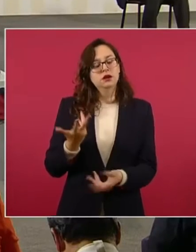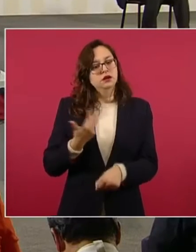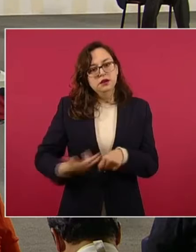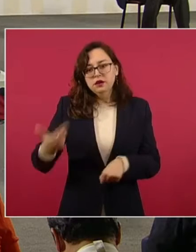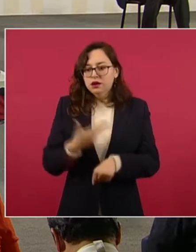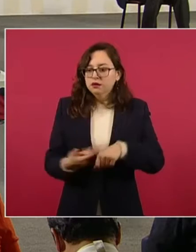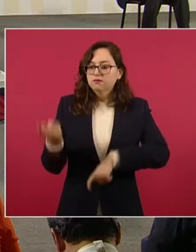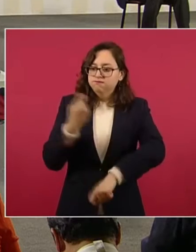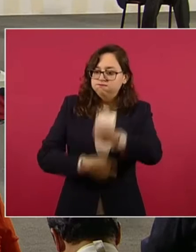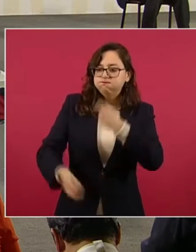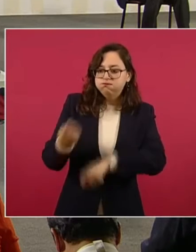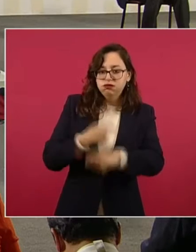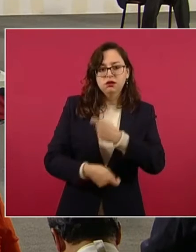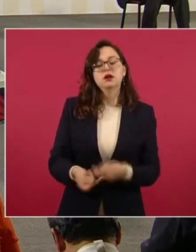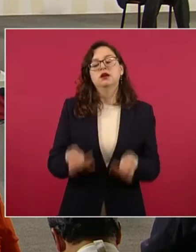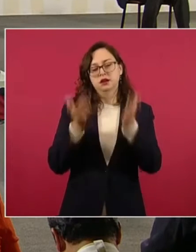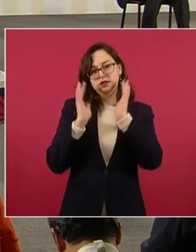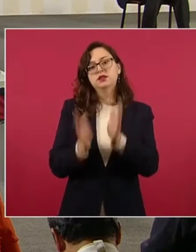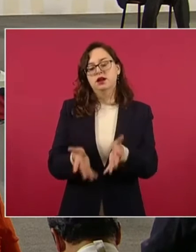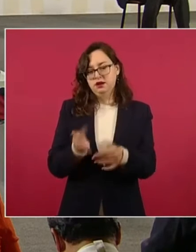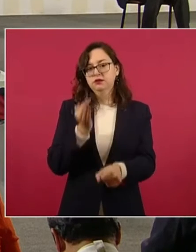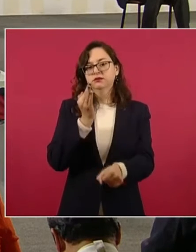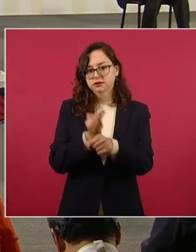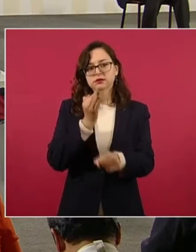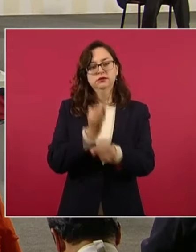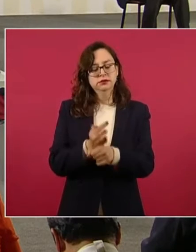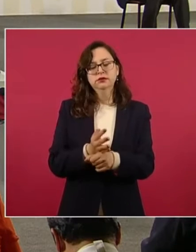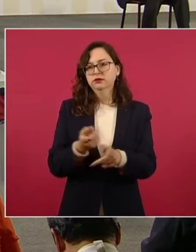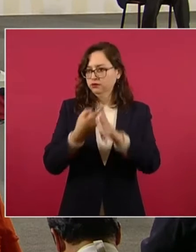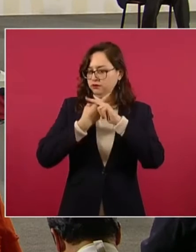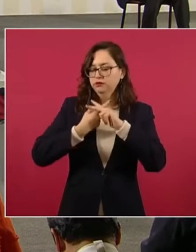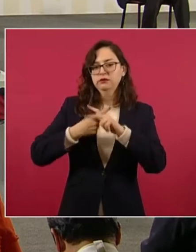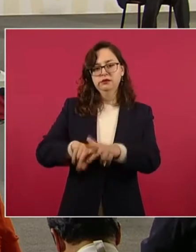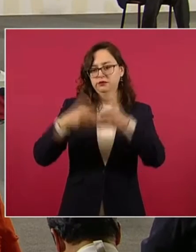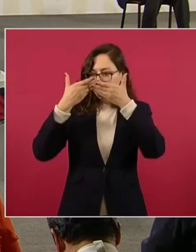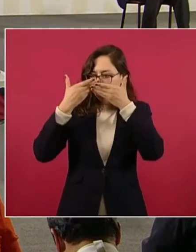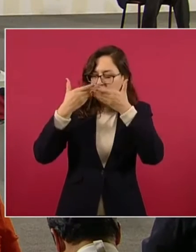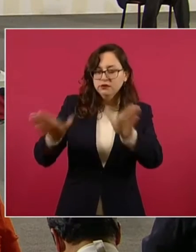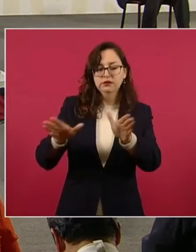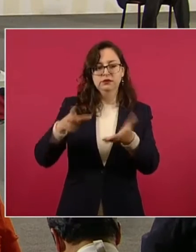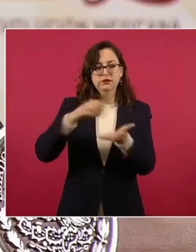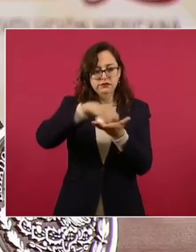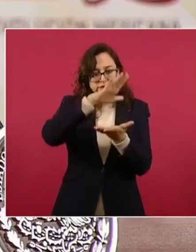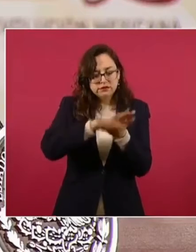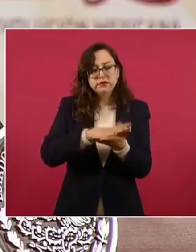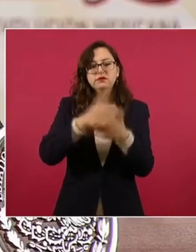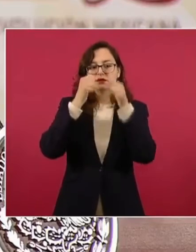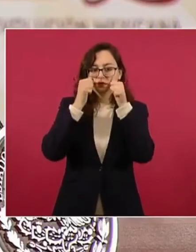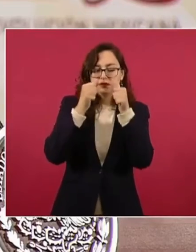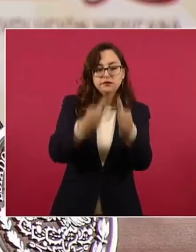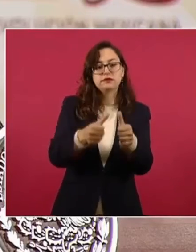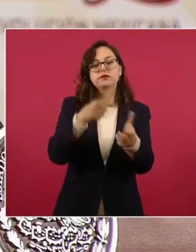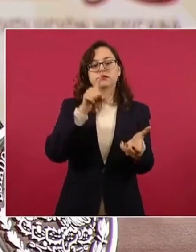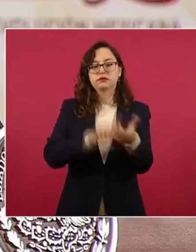momento están en operación los servicios de consulta externa, imagenología, dietología, y este hospital cuenta